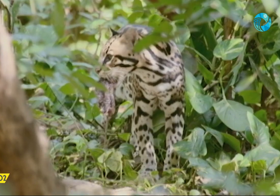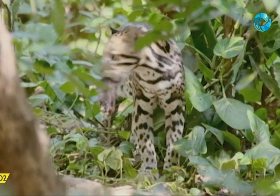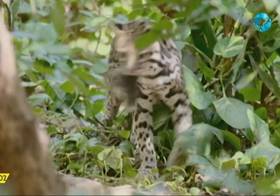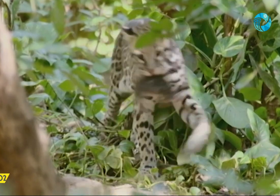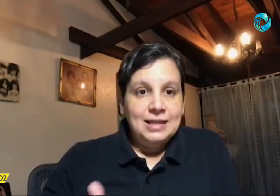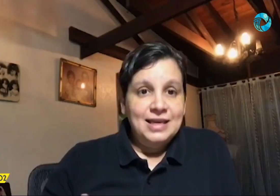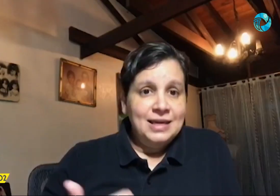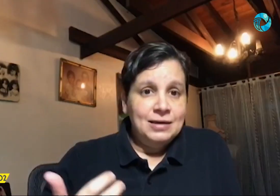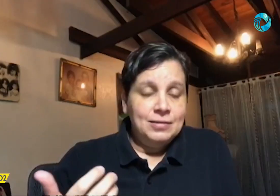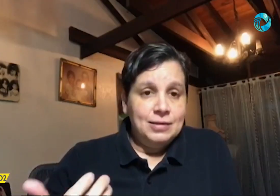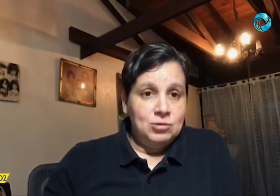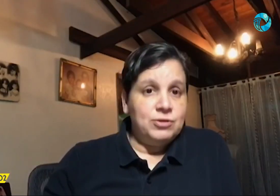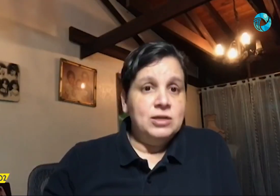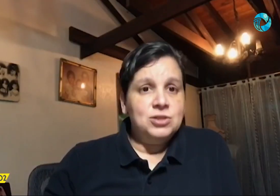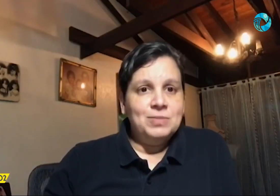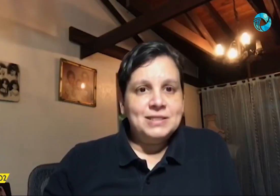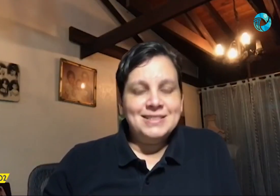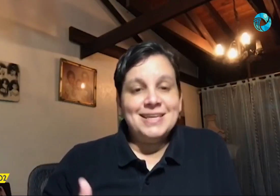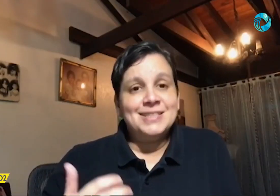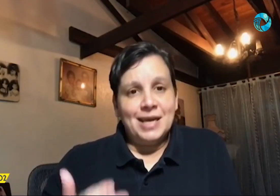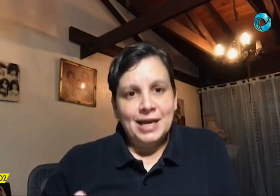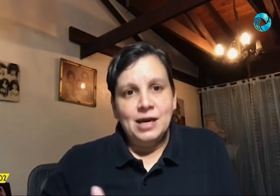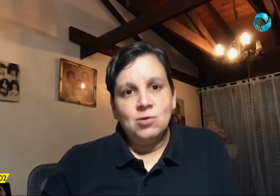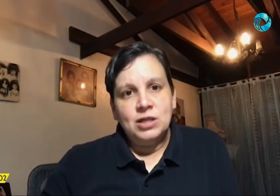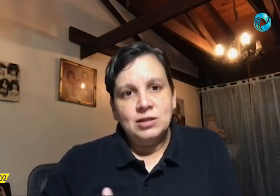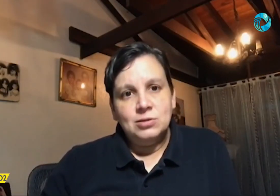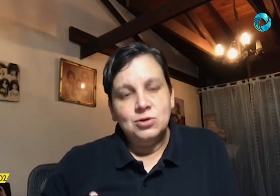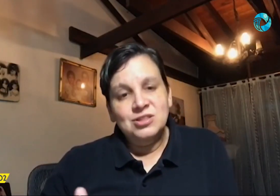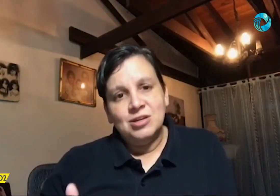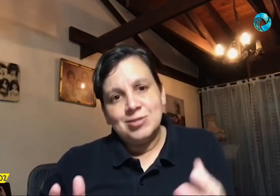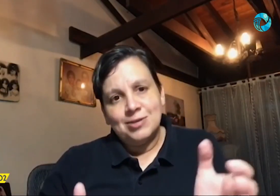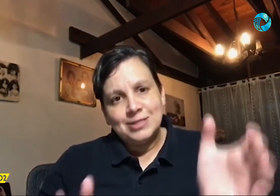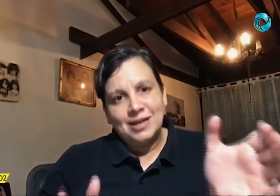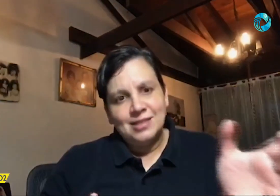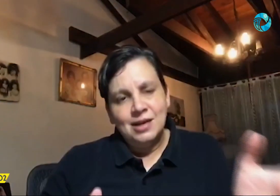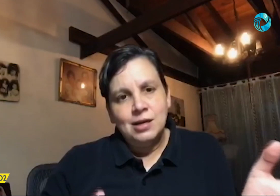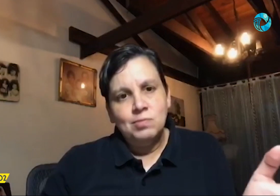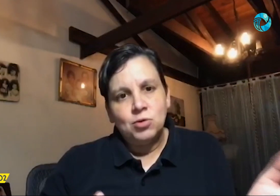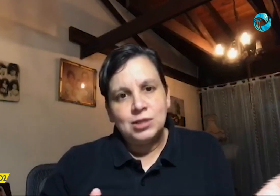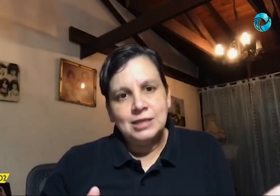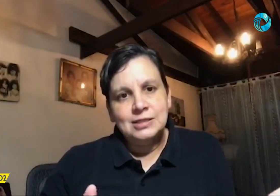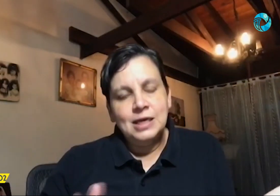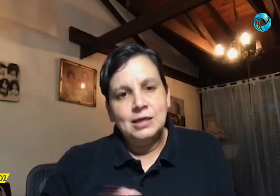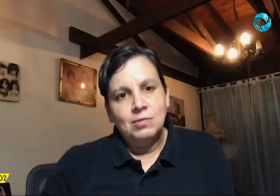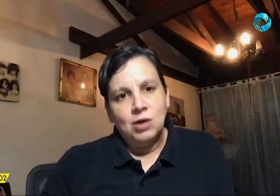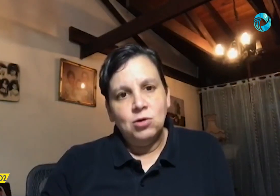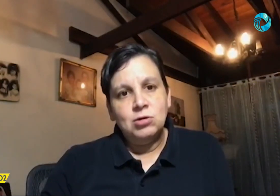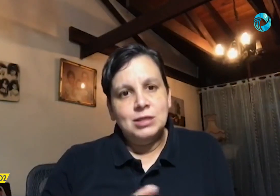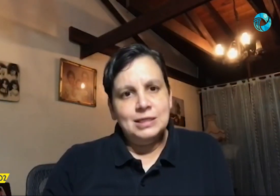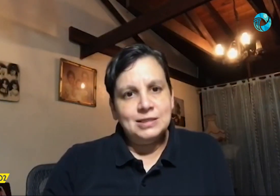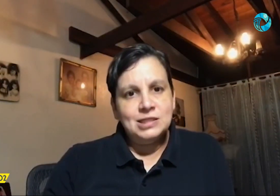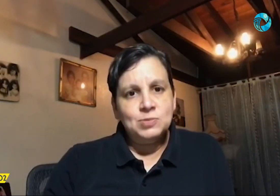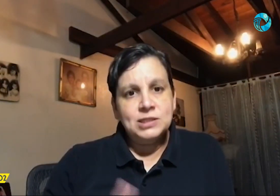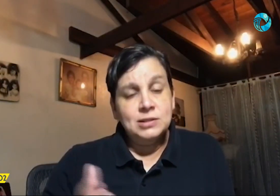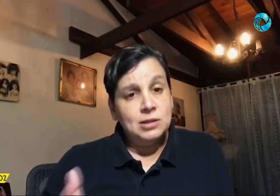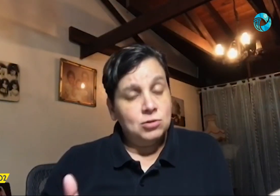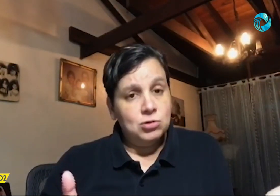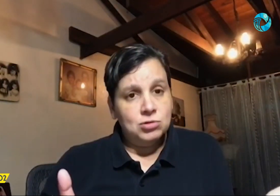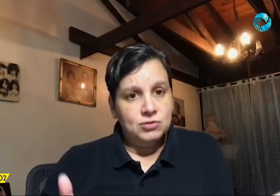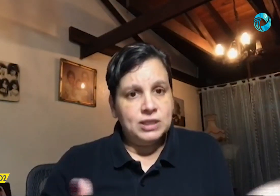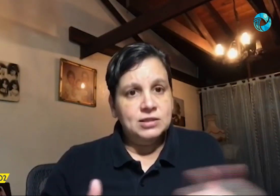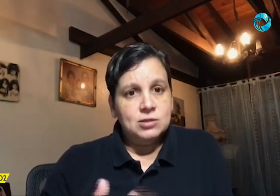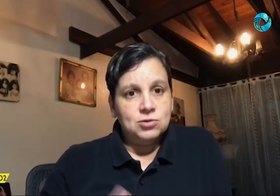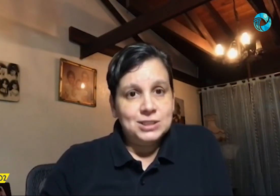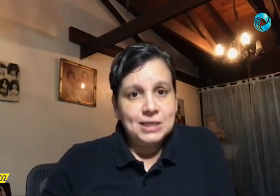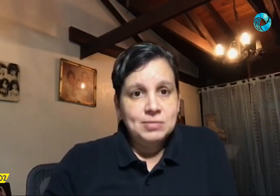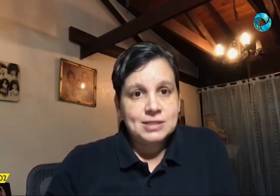Silvestre. El Día de los Felinos Silvestres se crea con la intención de rescatar la importancia y el valor de estas especies dentro de los